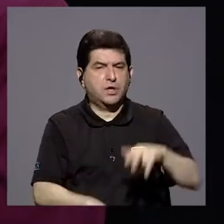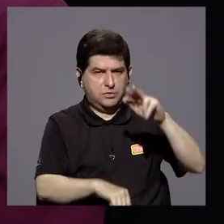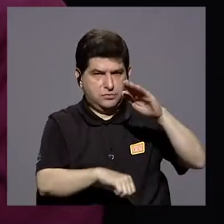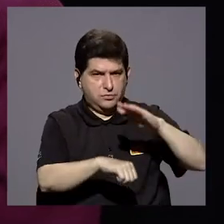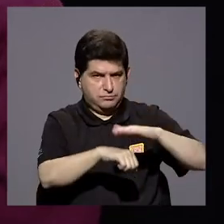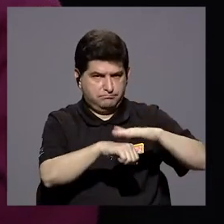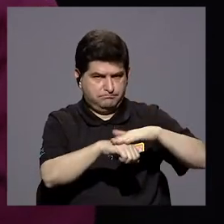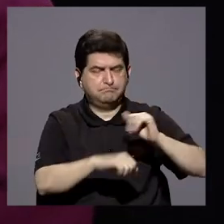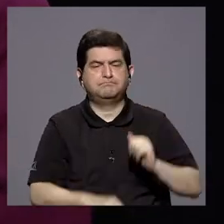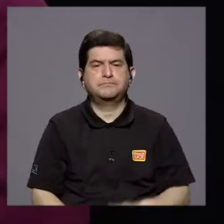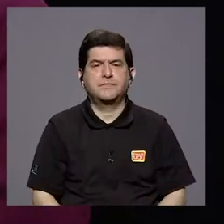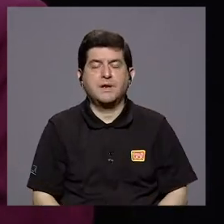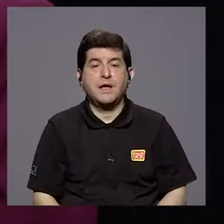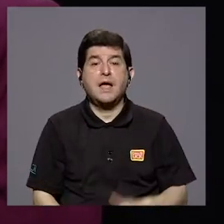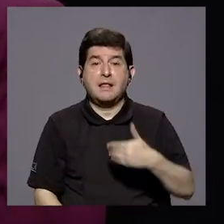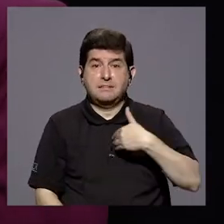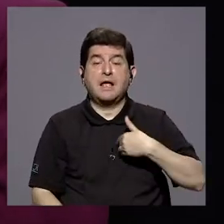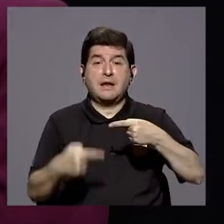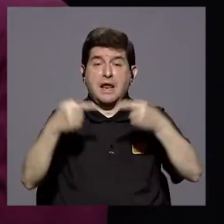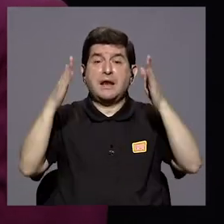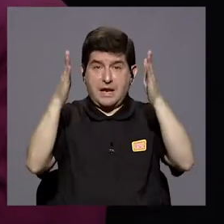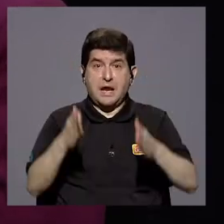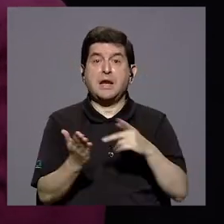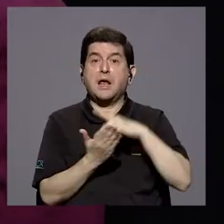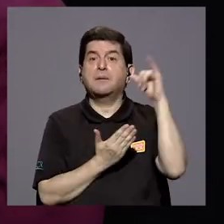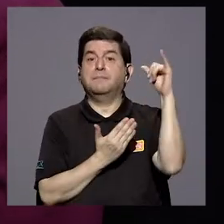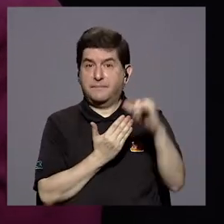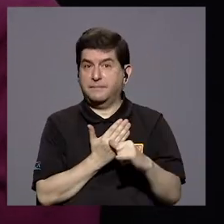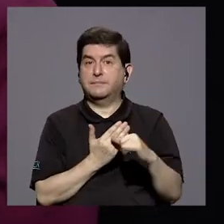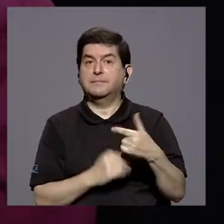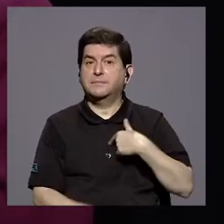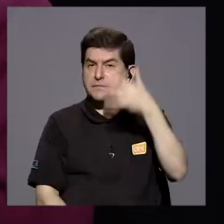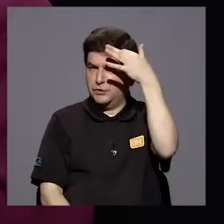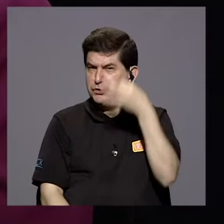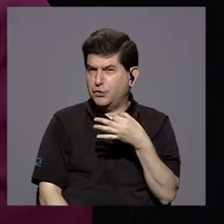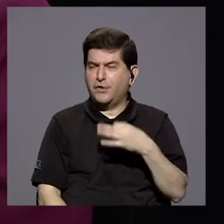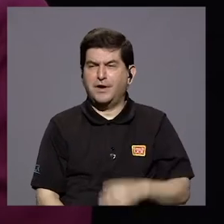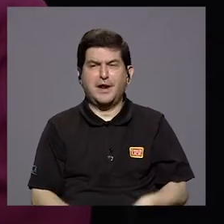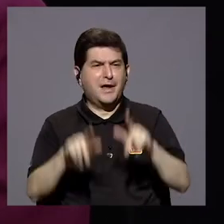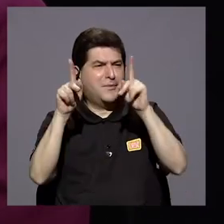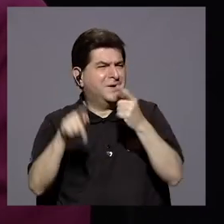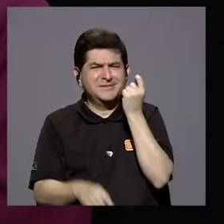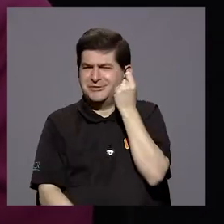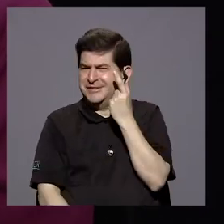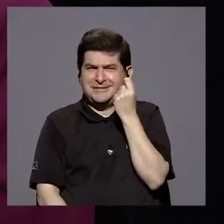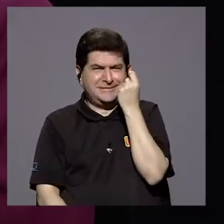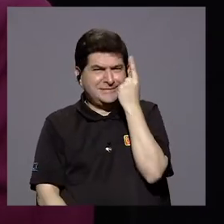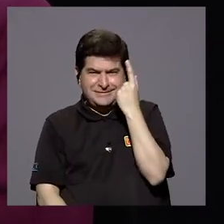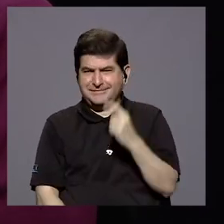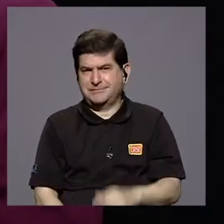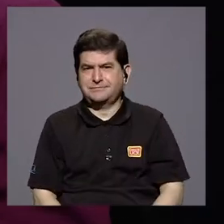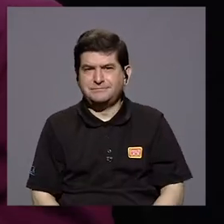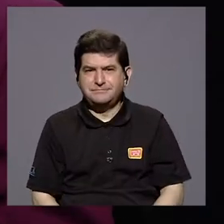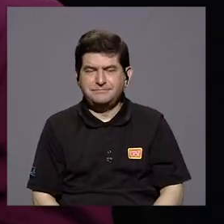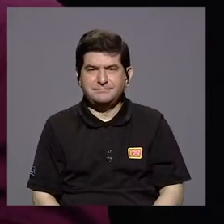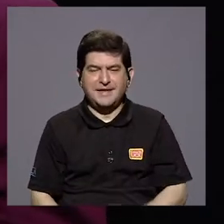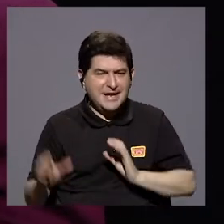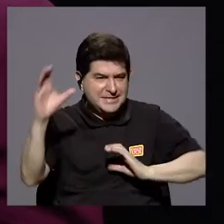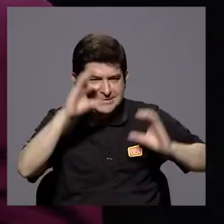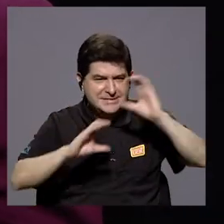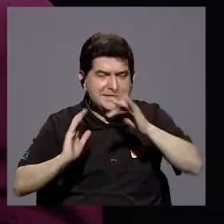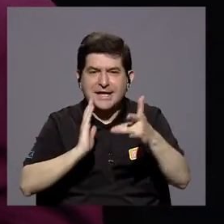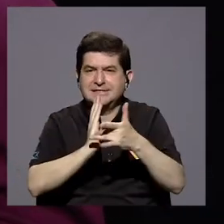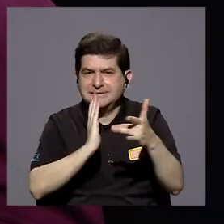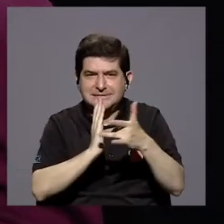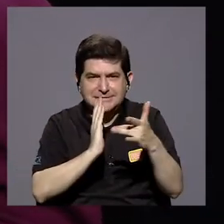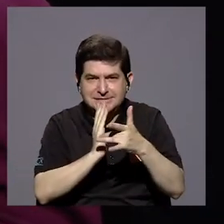Inclusive tuvimos muchos enemigos del proyecto. Yo creo que es porque la gente no entiende que la ciencia y